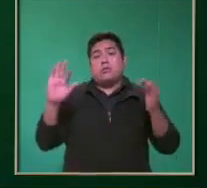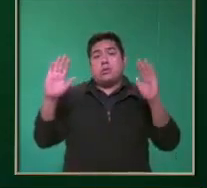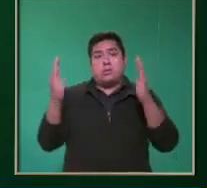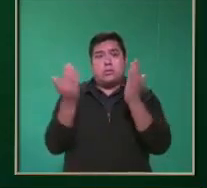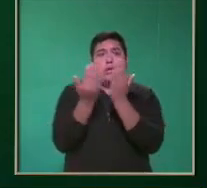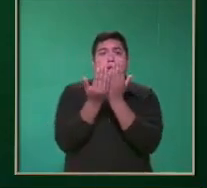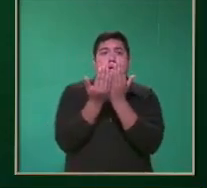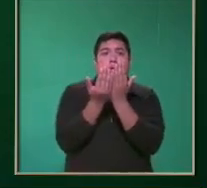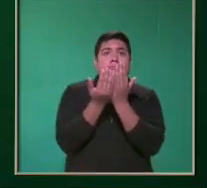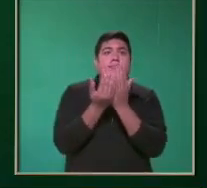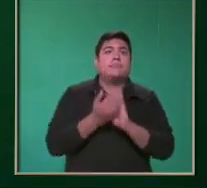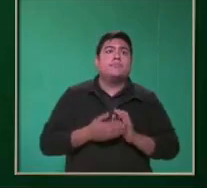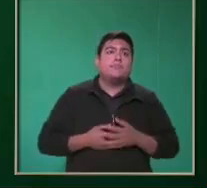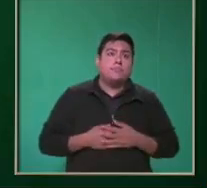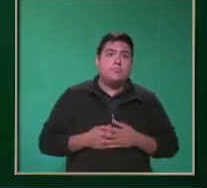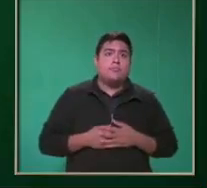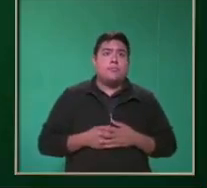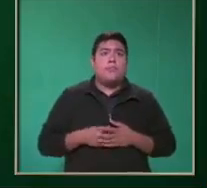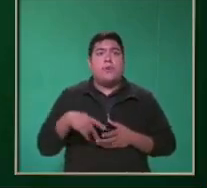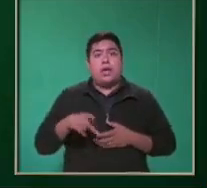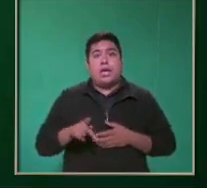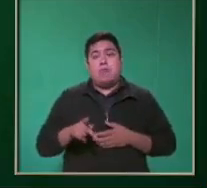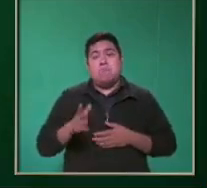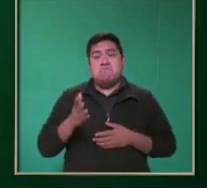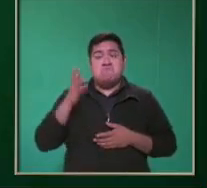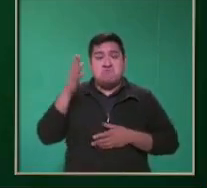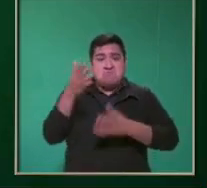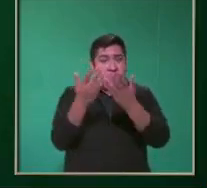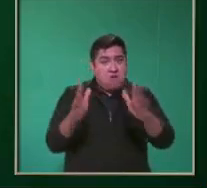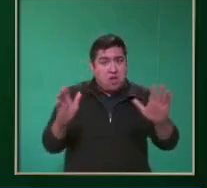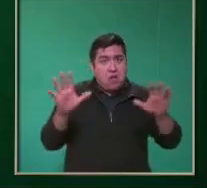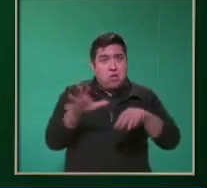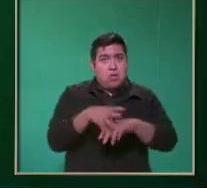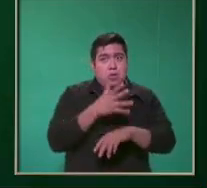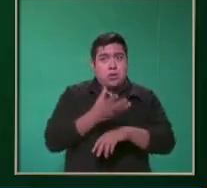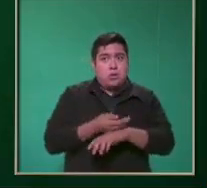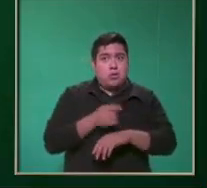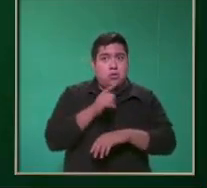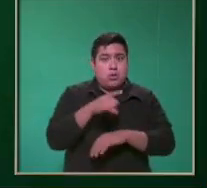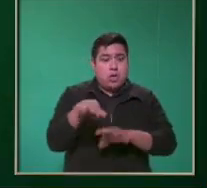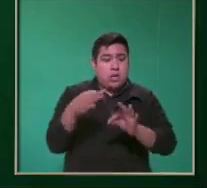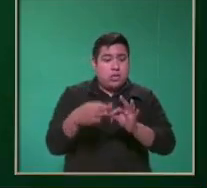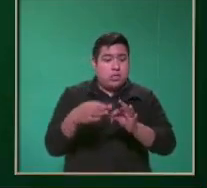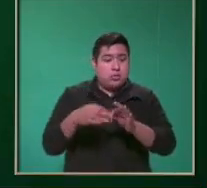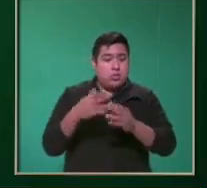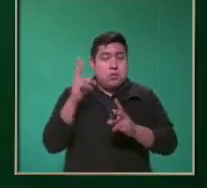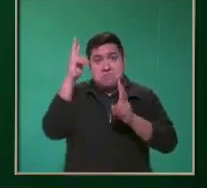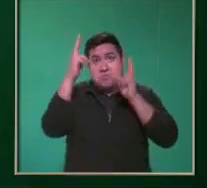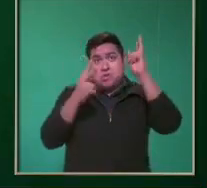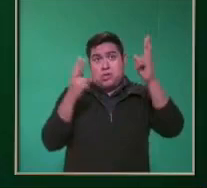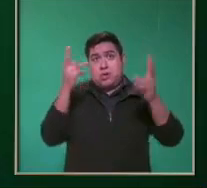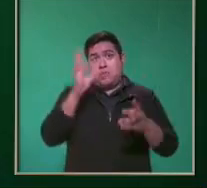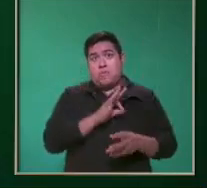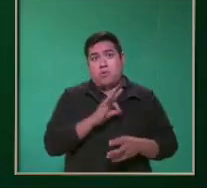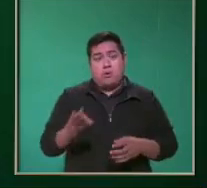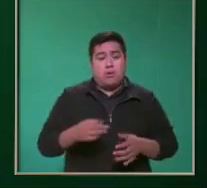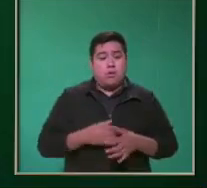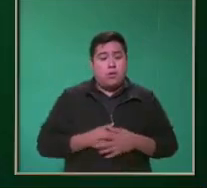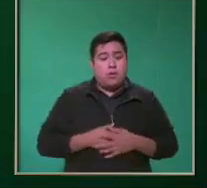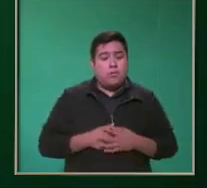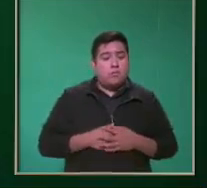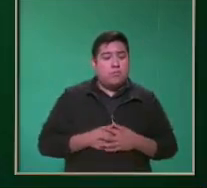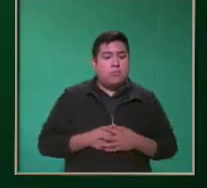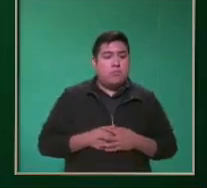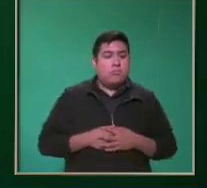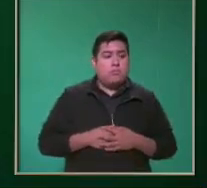visitas personales, pero pronto estarán abiertos. Y el día que estén ya con posibilidad de que los visites, sería una buena